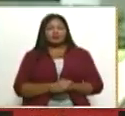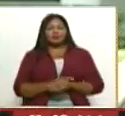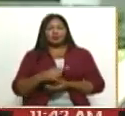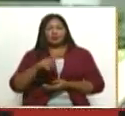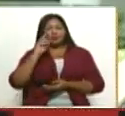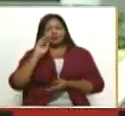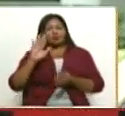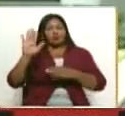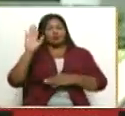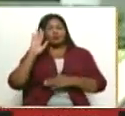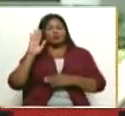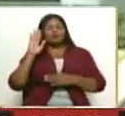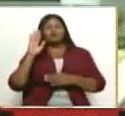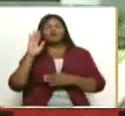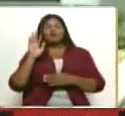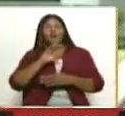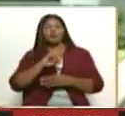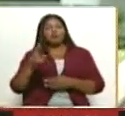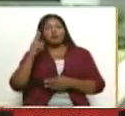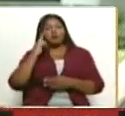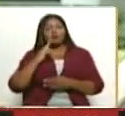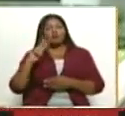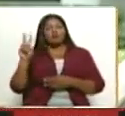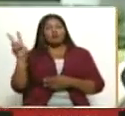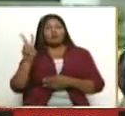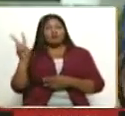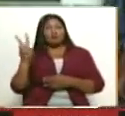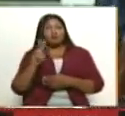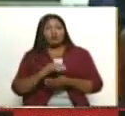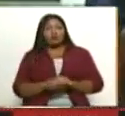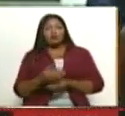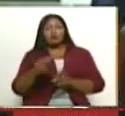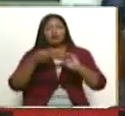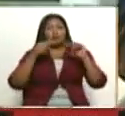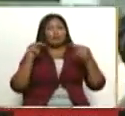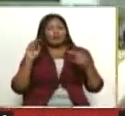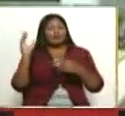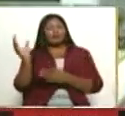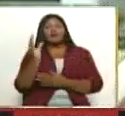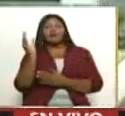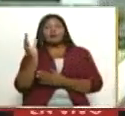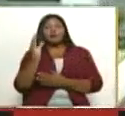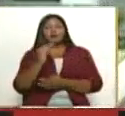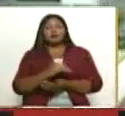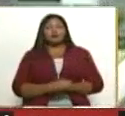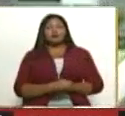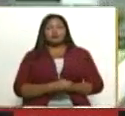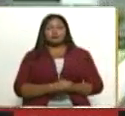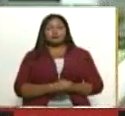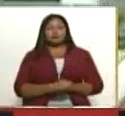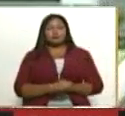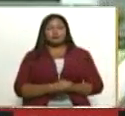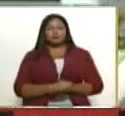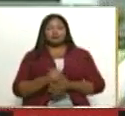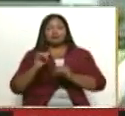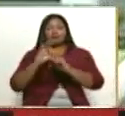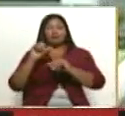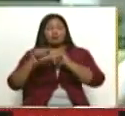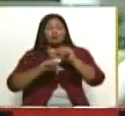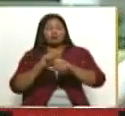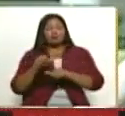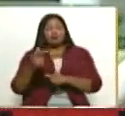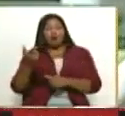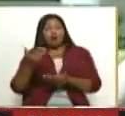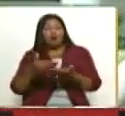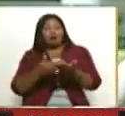de la República Bolivariana de Venezuela con la paz de Colombia. Así como en los ciclos anteriores